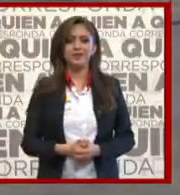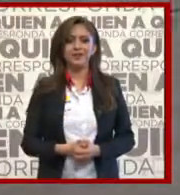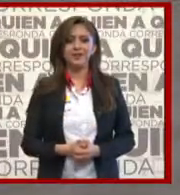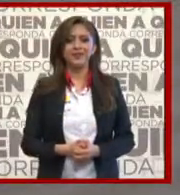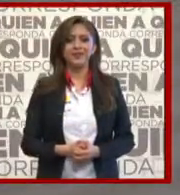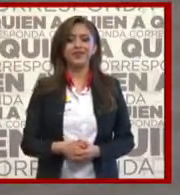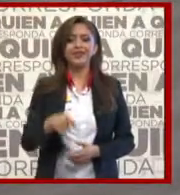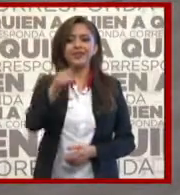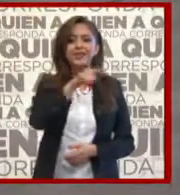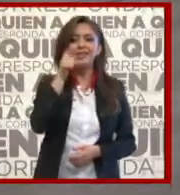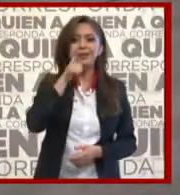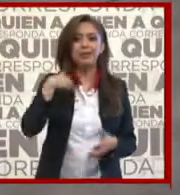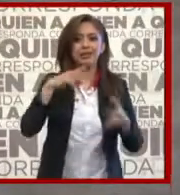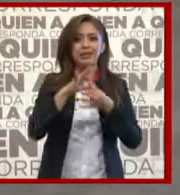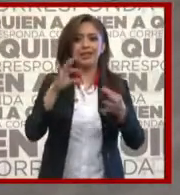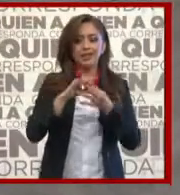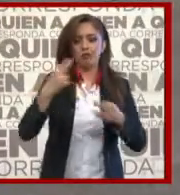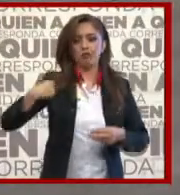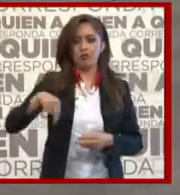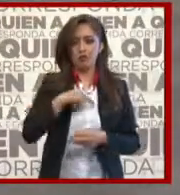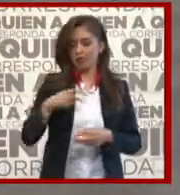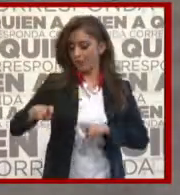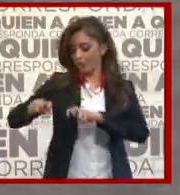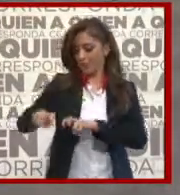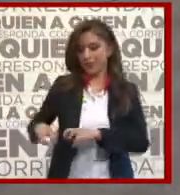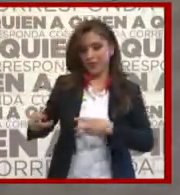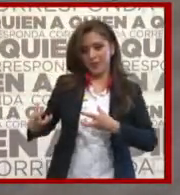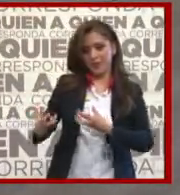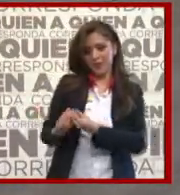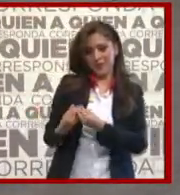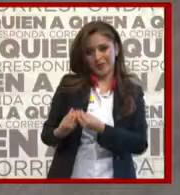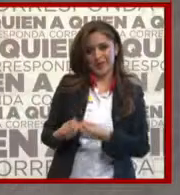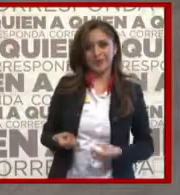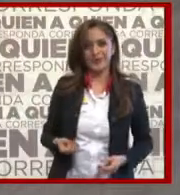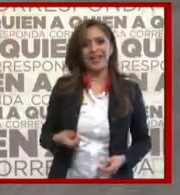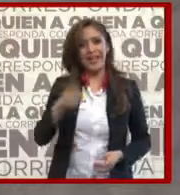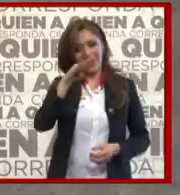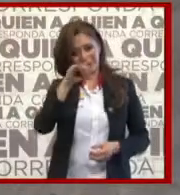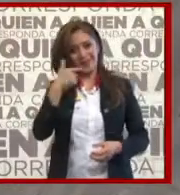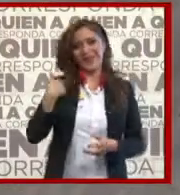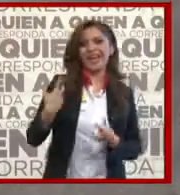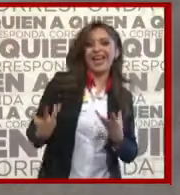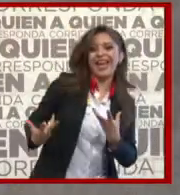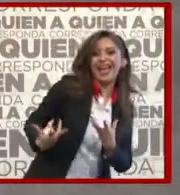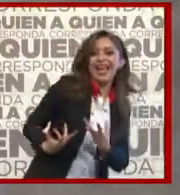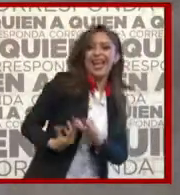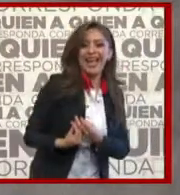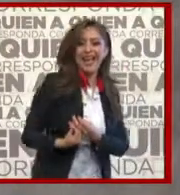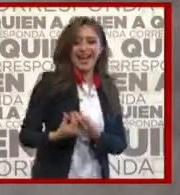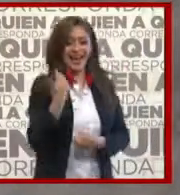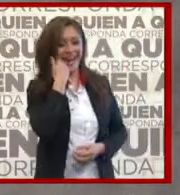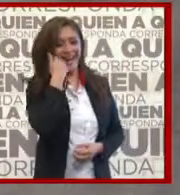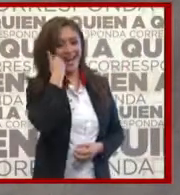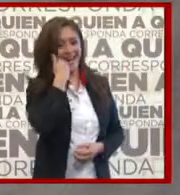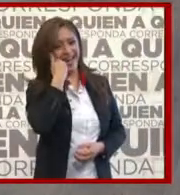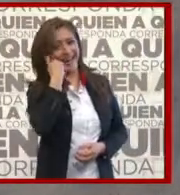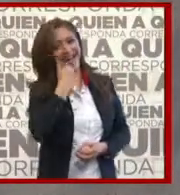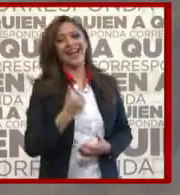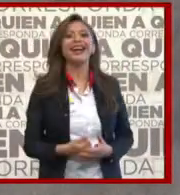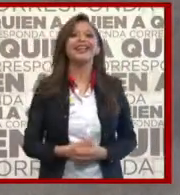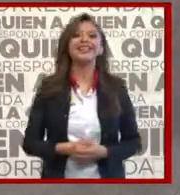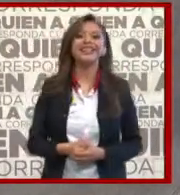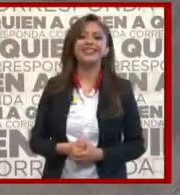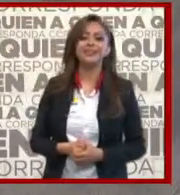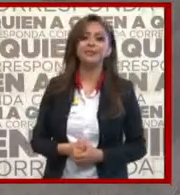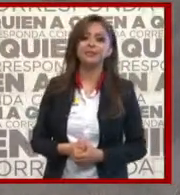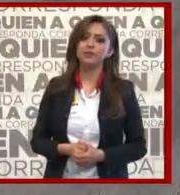es quec vamos a hacerle un espaco me siento AC ahí sí ya ya ya oye muy bien